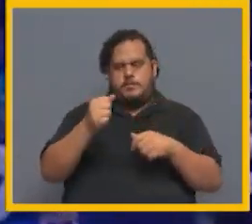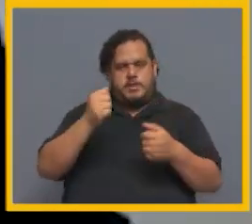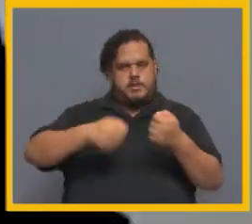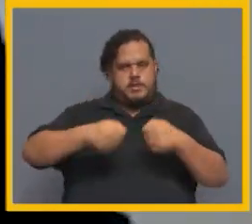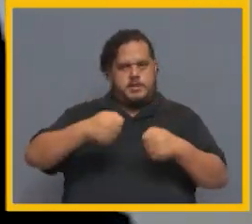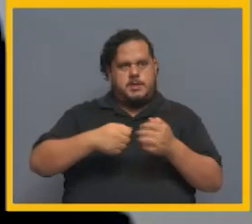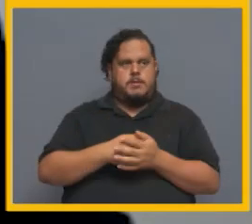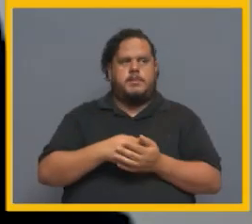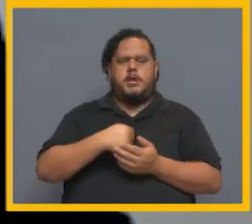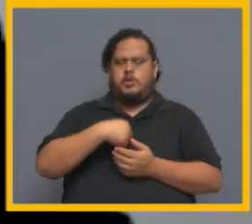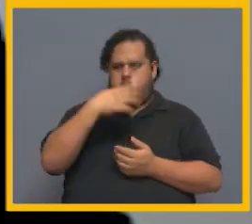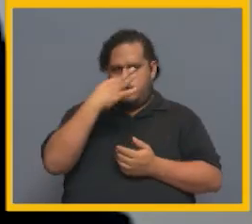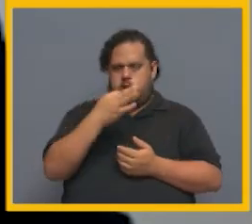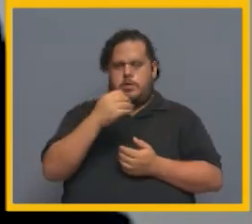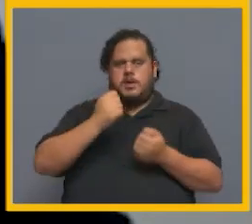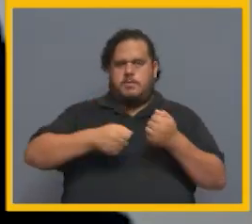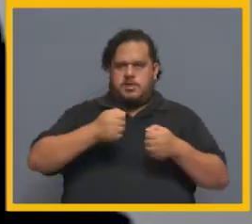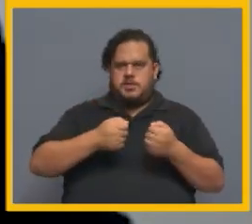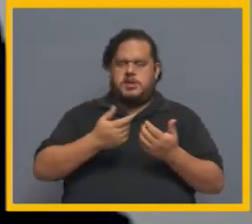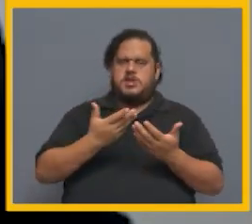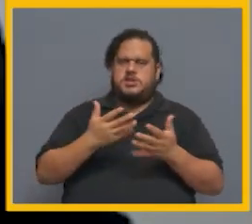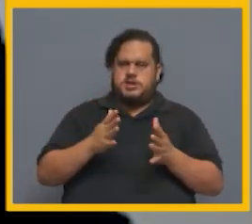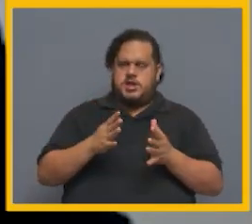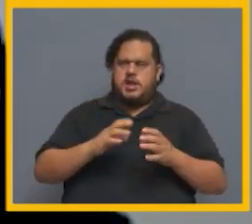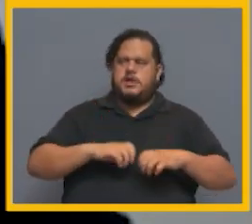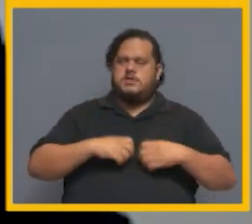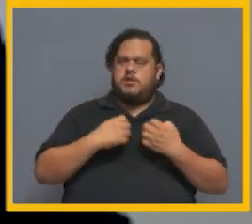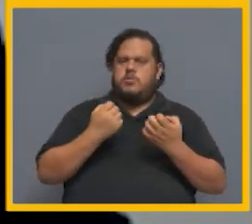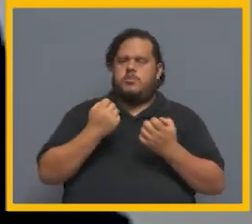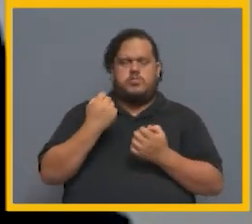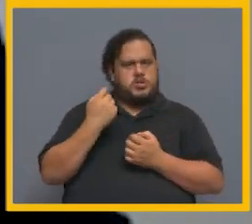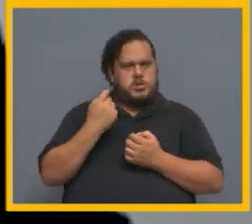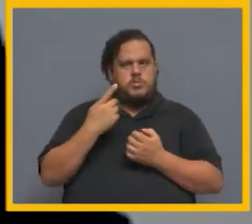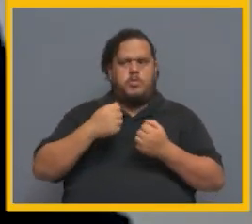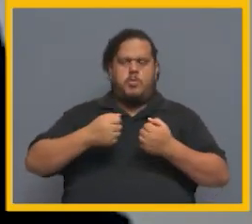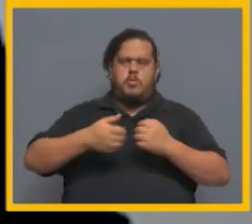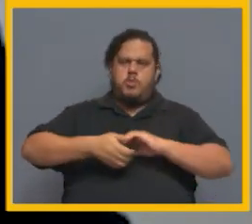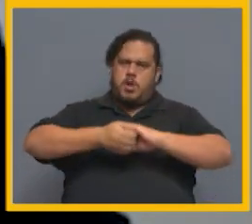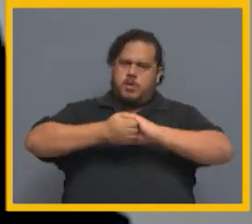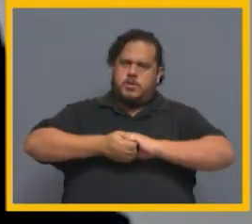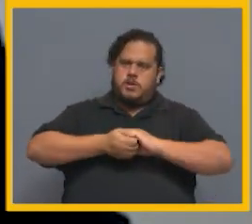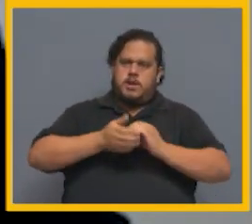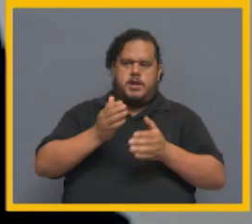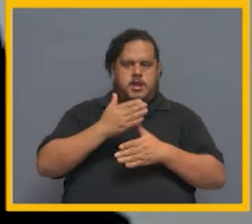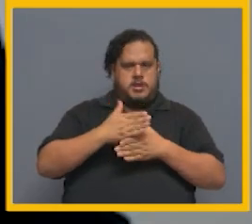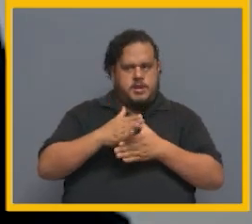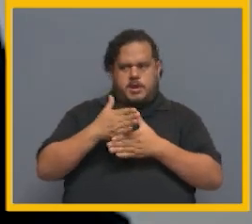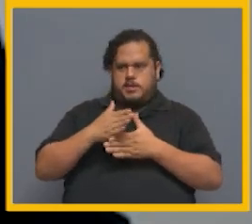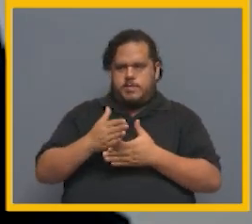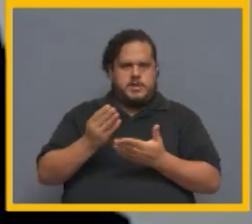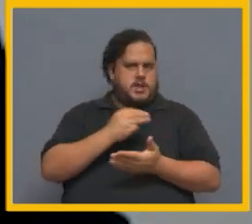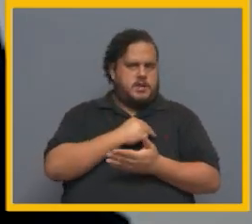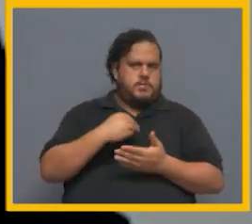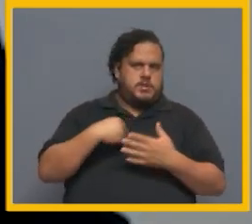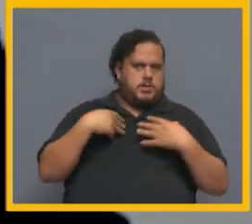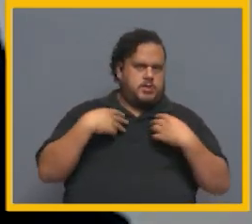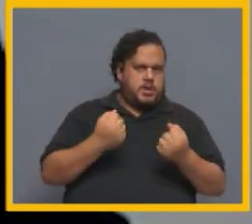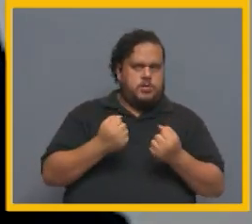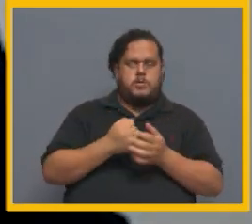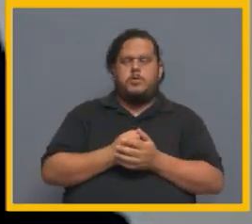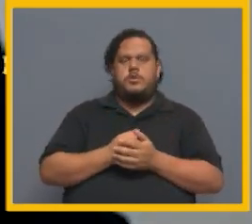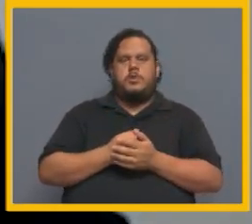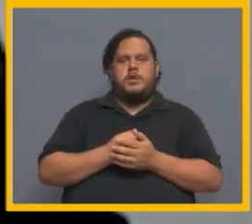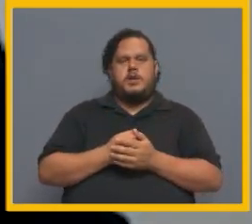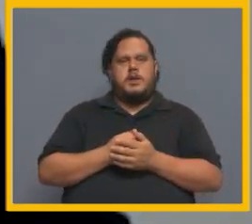septiembre, de existir un entendimiento y un acuerdo entre las partes involucradas, obviamente el Ministerio de Salud, las